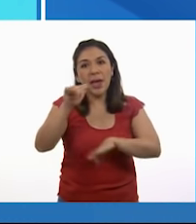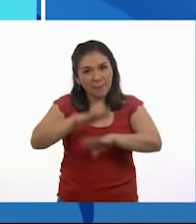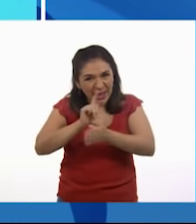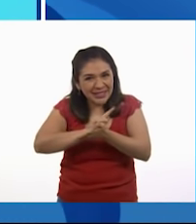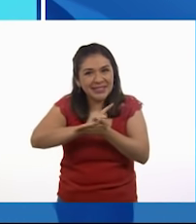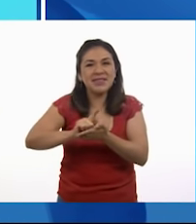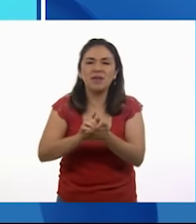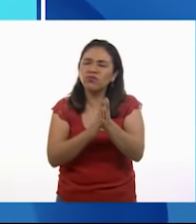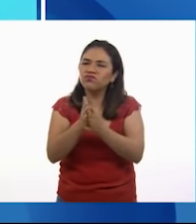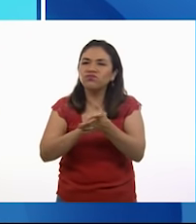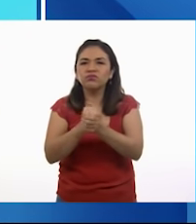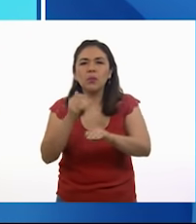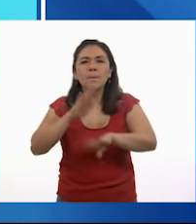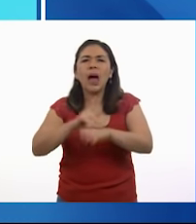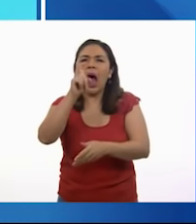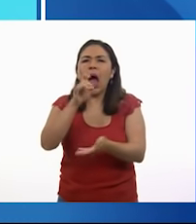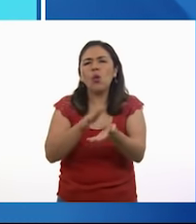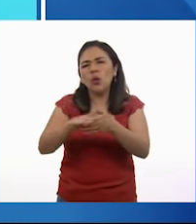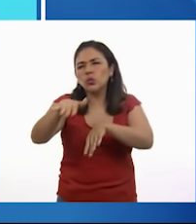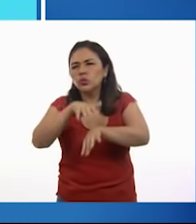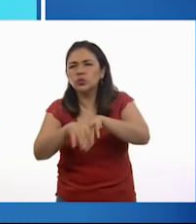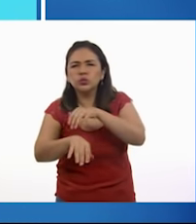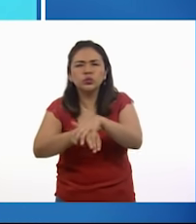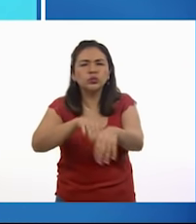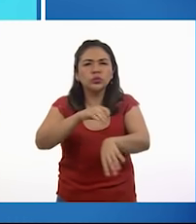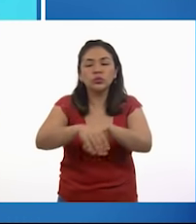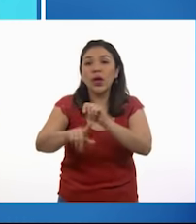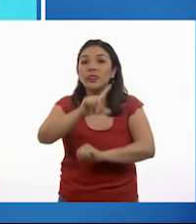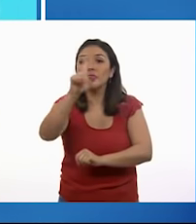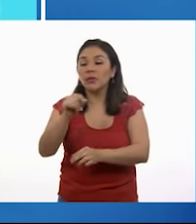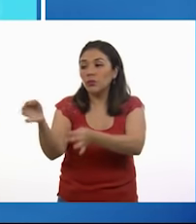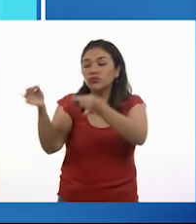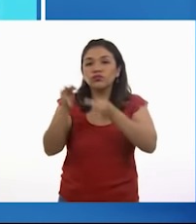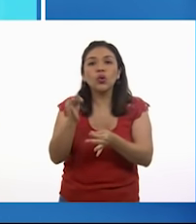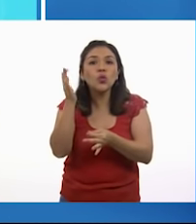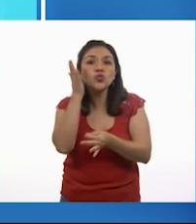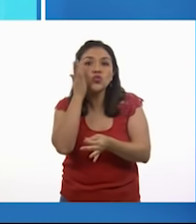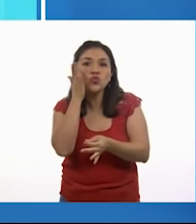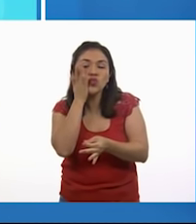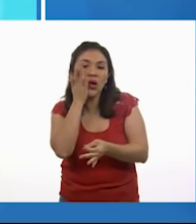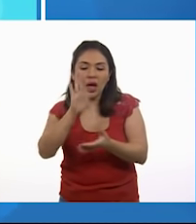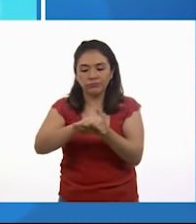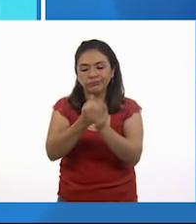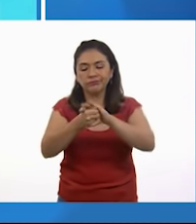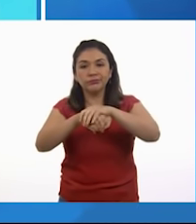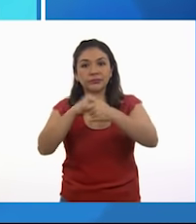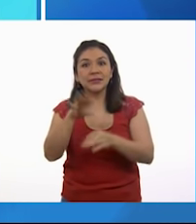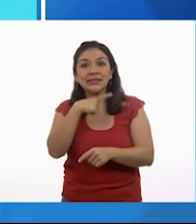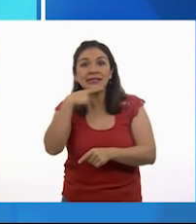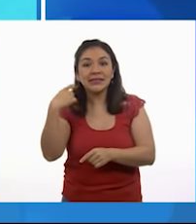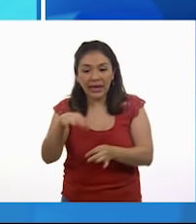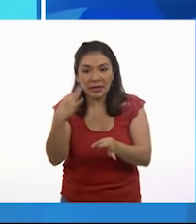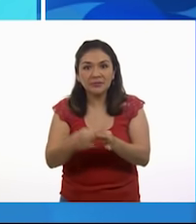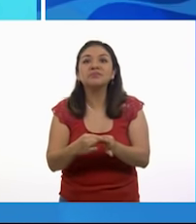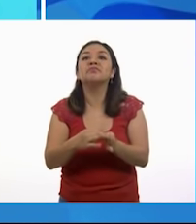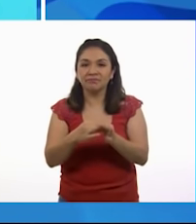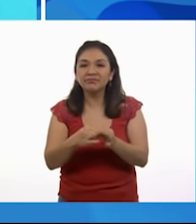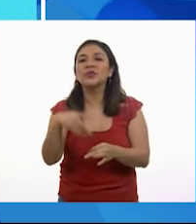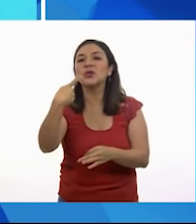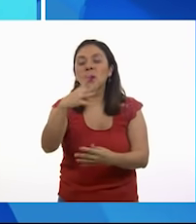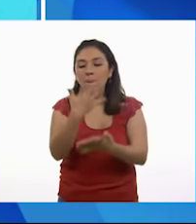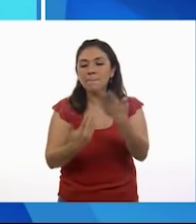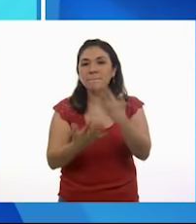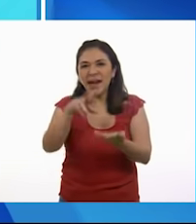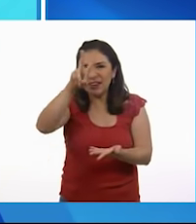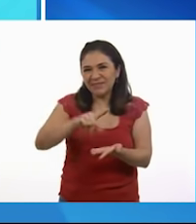uñas enjuagar tus manos con agua se calas con una toalla y listo tus